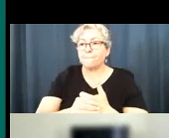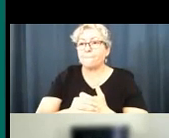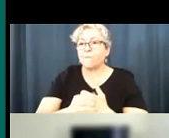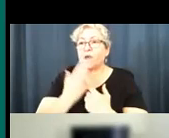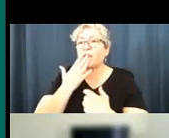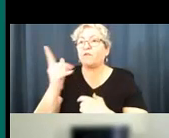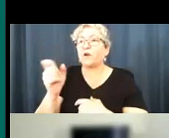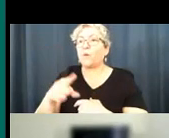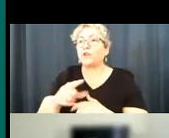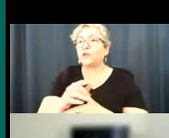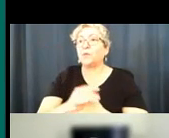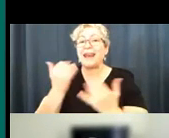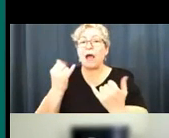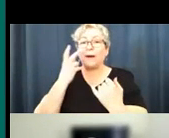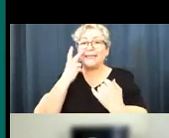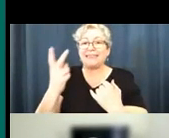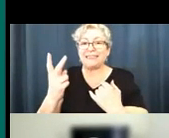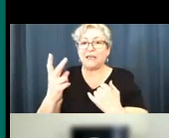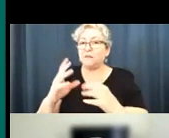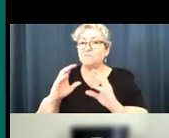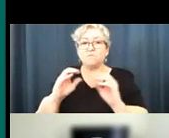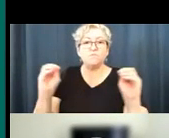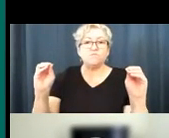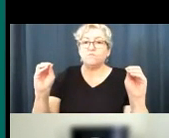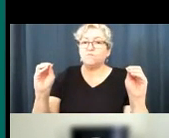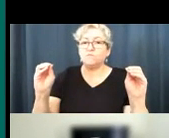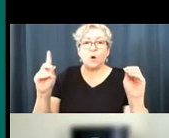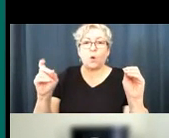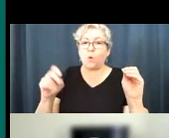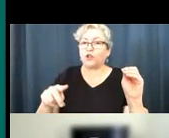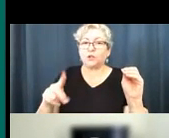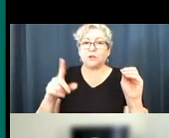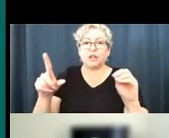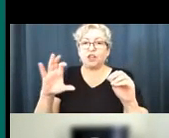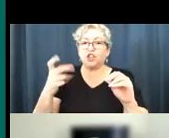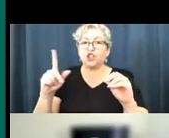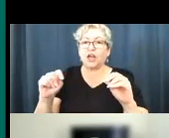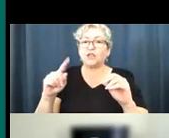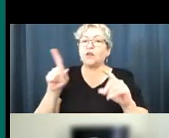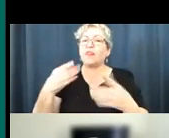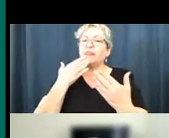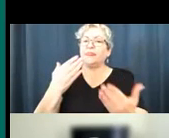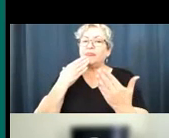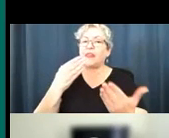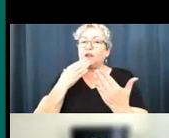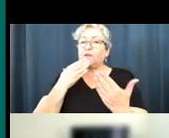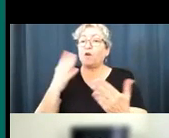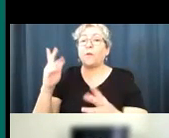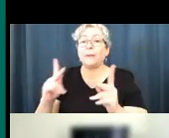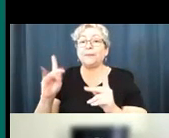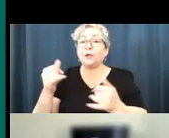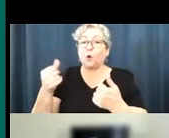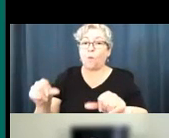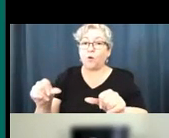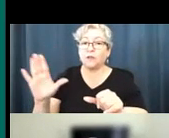Gracias. So from what I see now, entonces, por lo que puedo ver, no. Just thank you. No tengo más preguntas en el chat, solamente